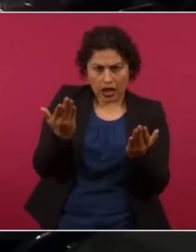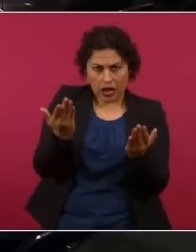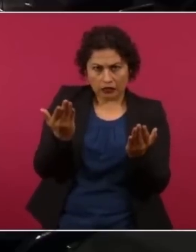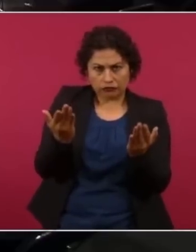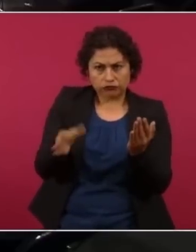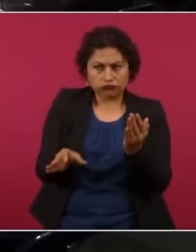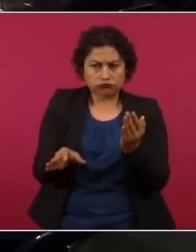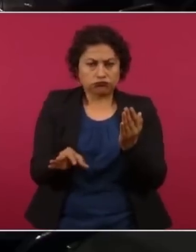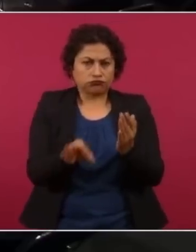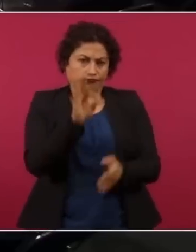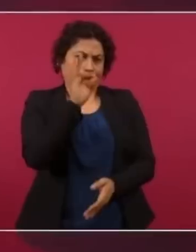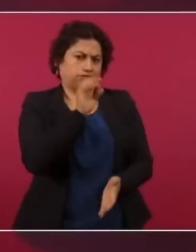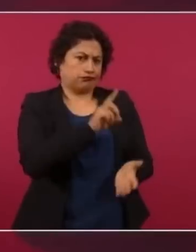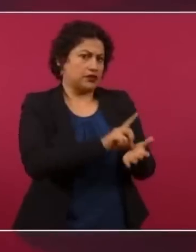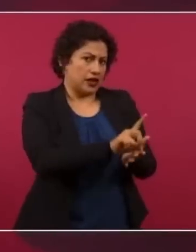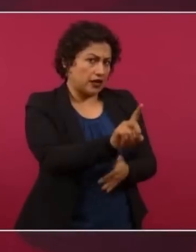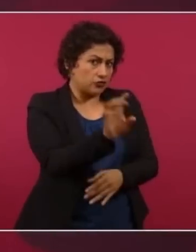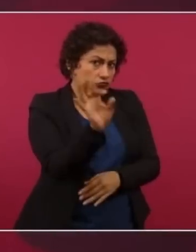en el derecho.